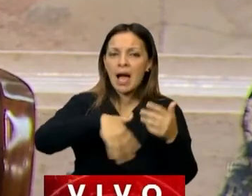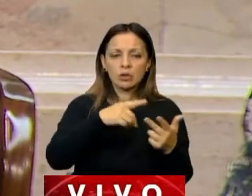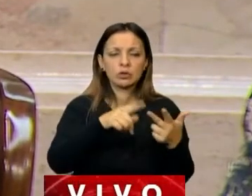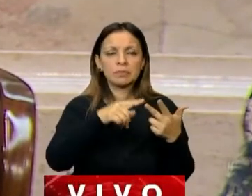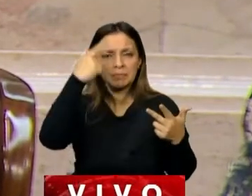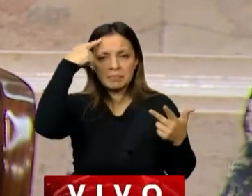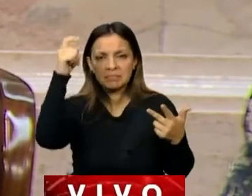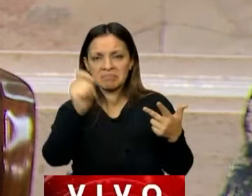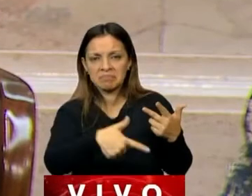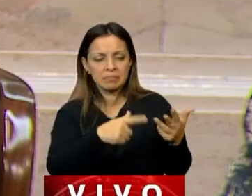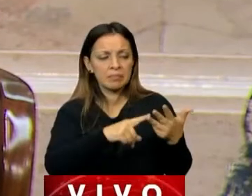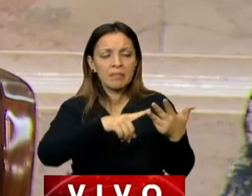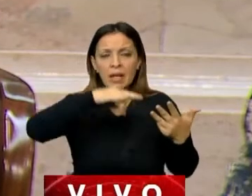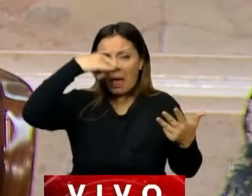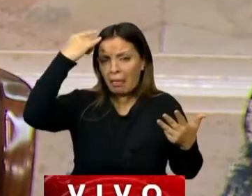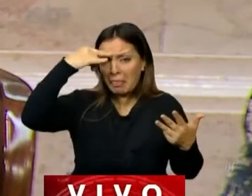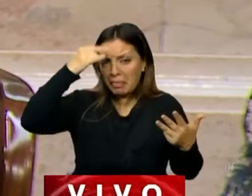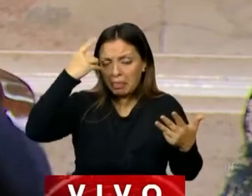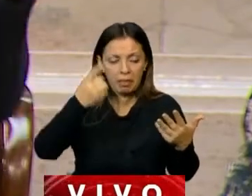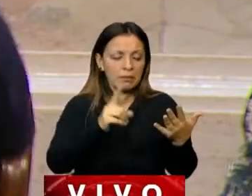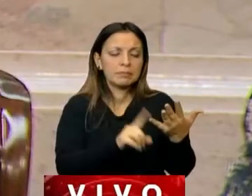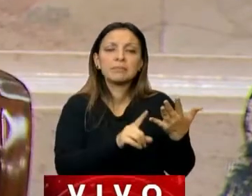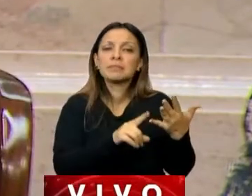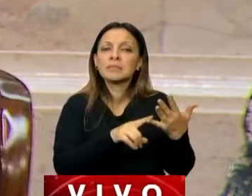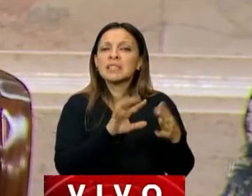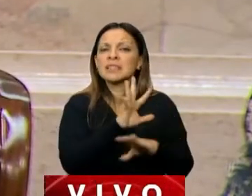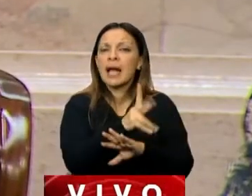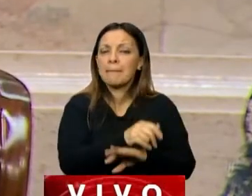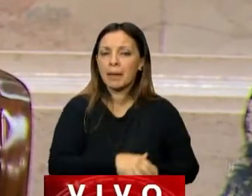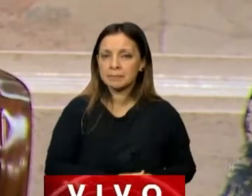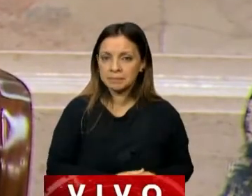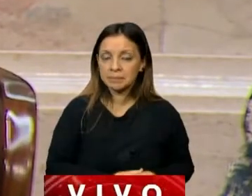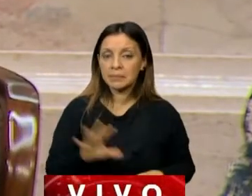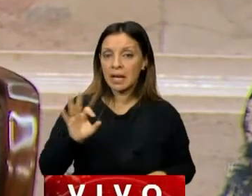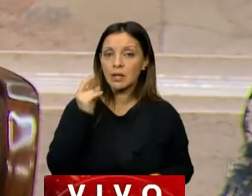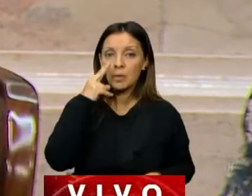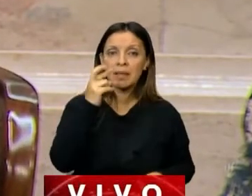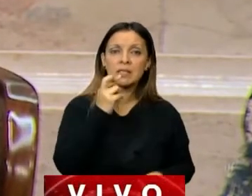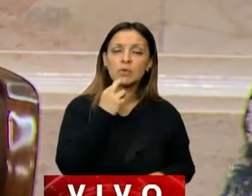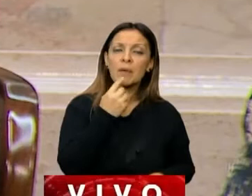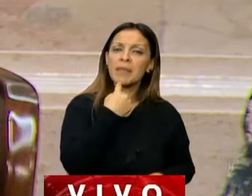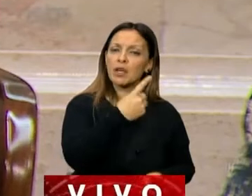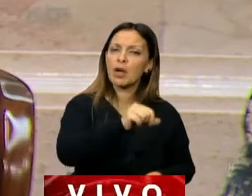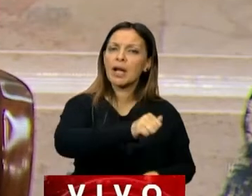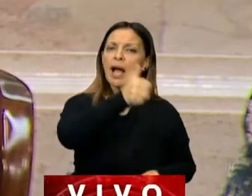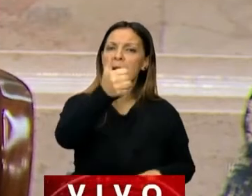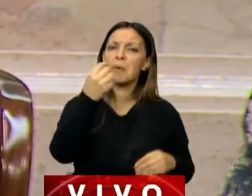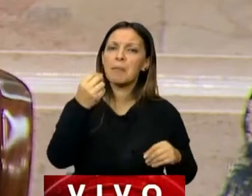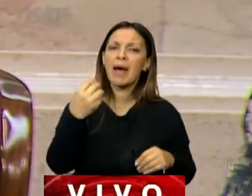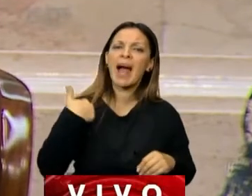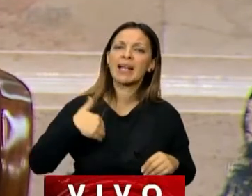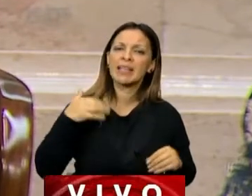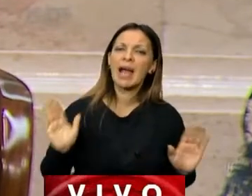desconfianza, improvisación y trampa. En el 2019 ganaron la elección diciendo que venían a poner a la Argentina de